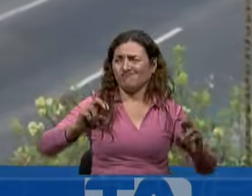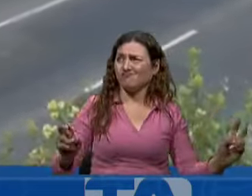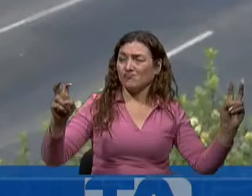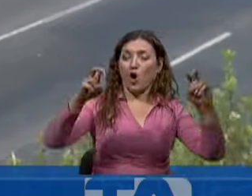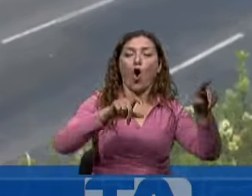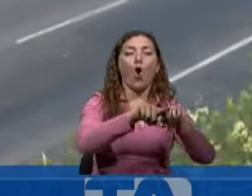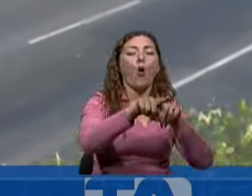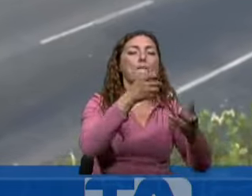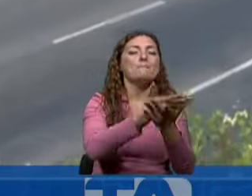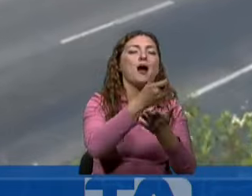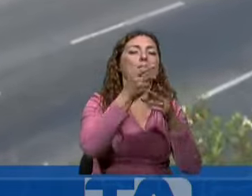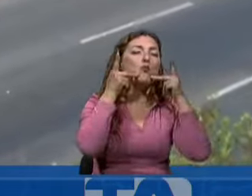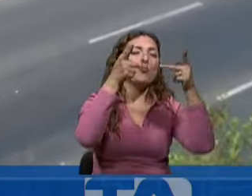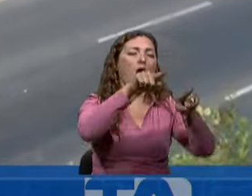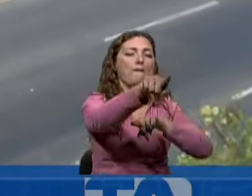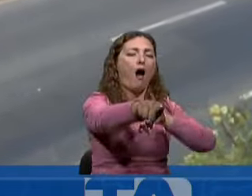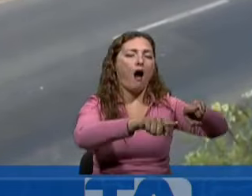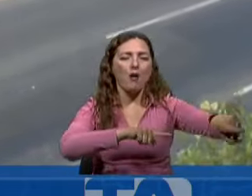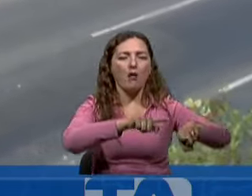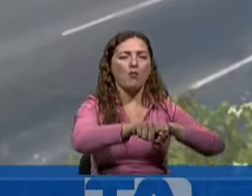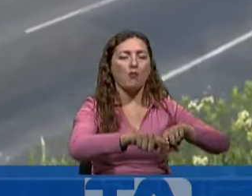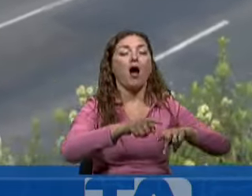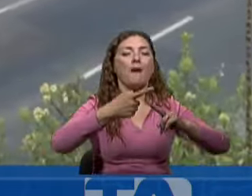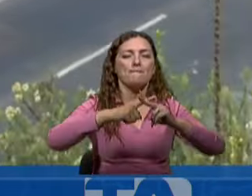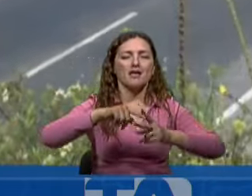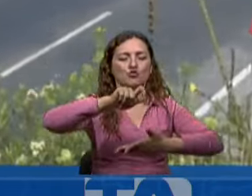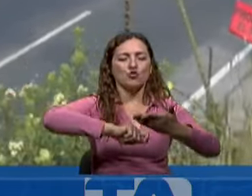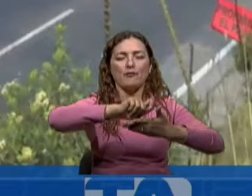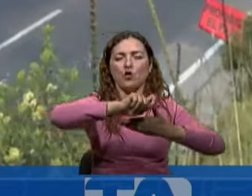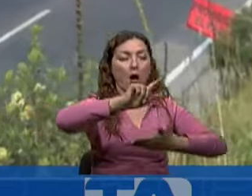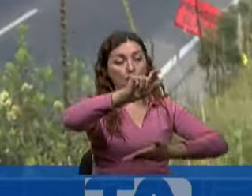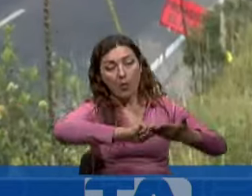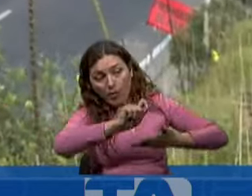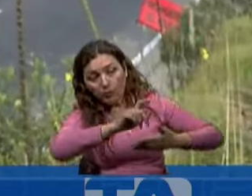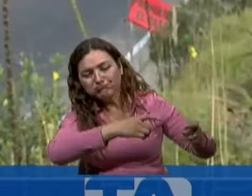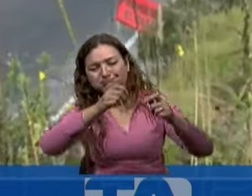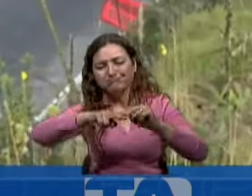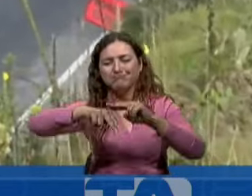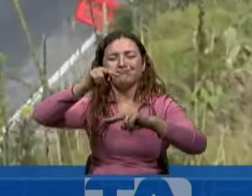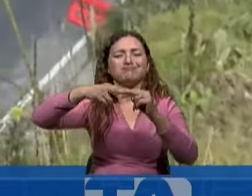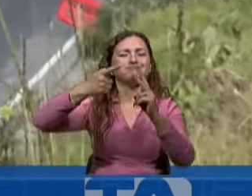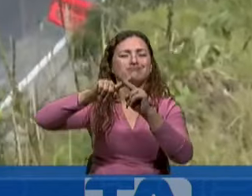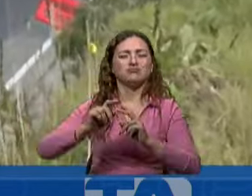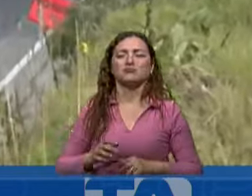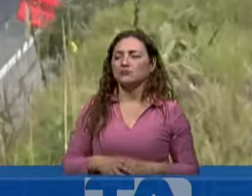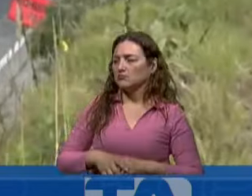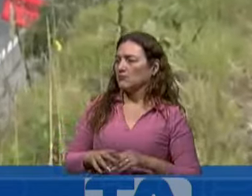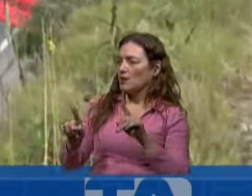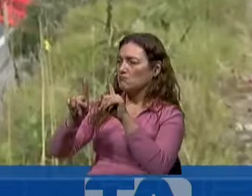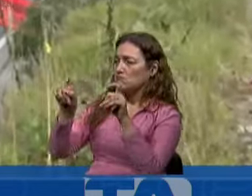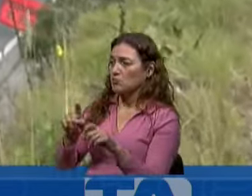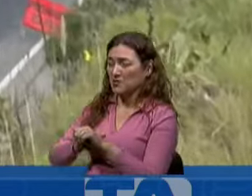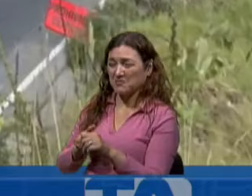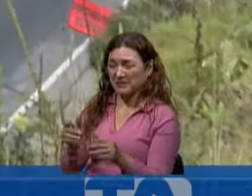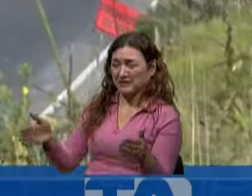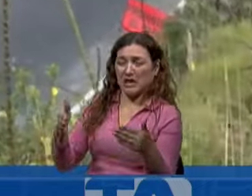y finalmente se ha iniciado la construcción del mismo. Ok, en algún momento de los trabajos que se están realizando van a tener que